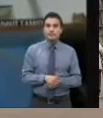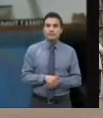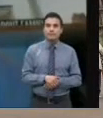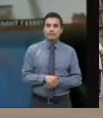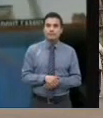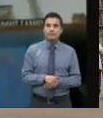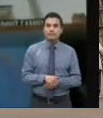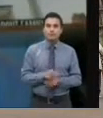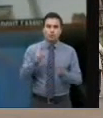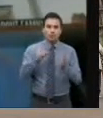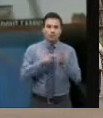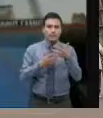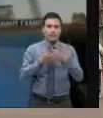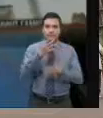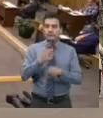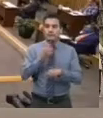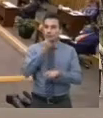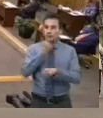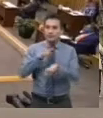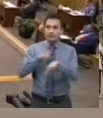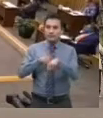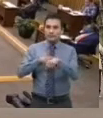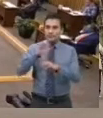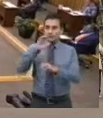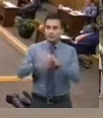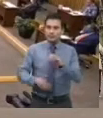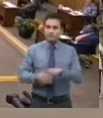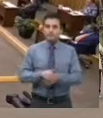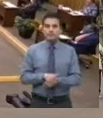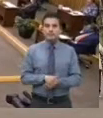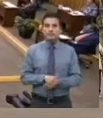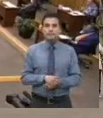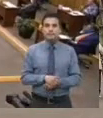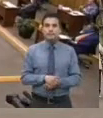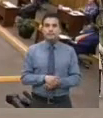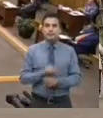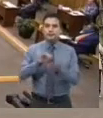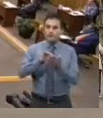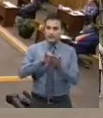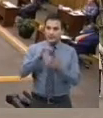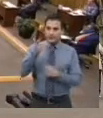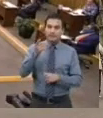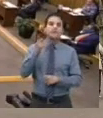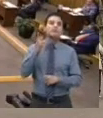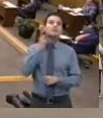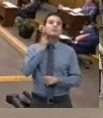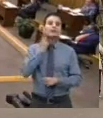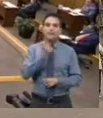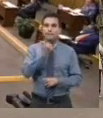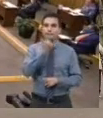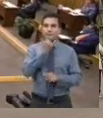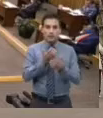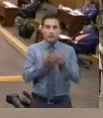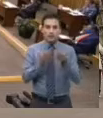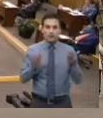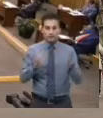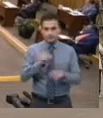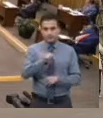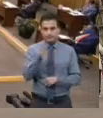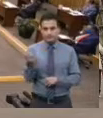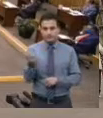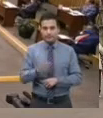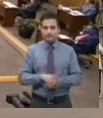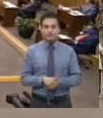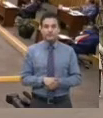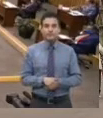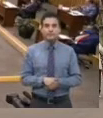reincidencia cuando en 2015 se votó el tiempo, no, diputado, inició un procedimiento en materia de fiscalización. Gracias, diputado. Por la conducta. Tiene la palabra ahora